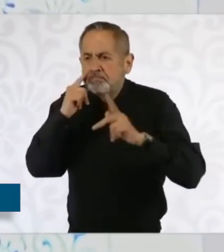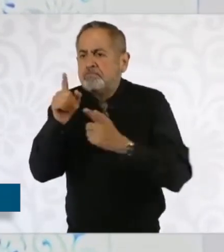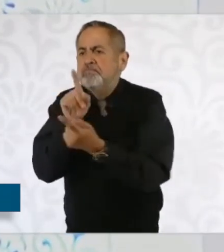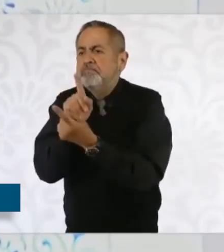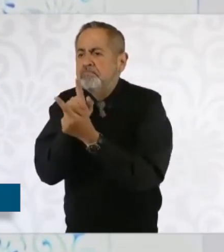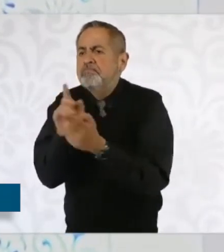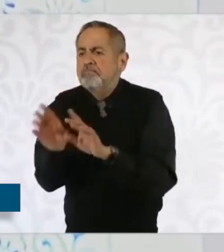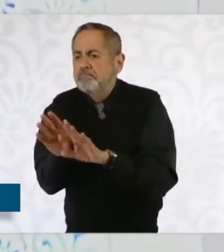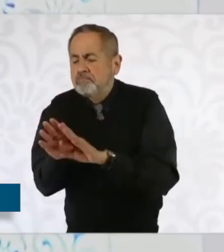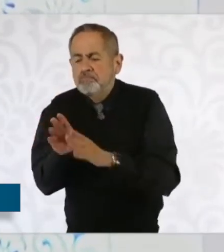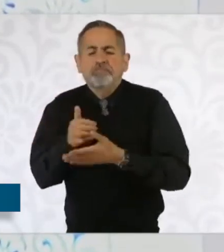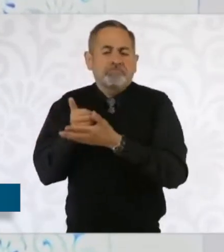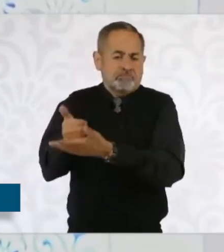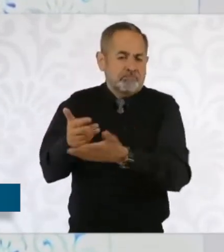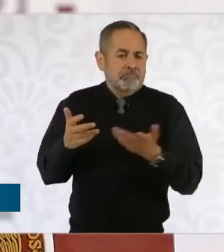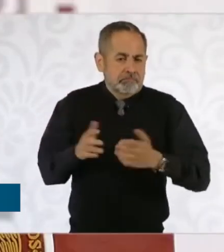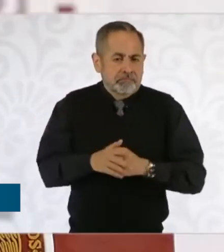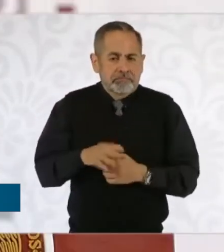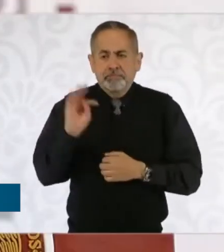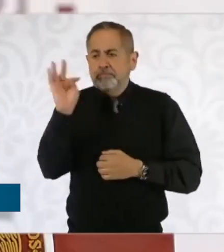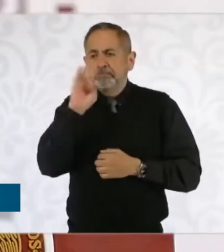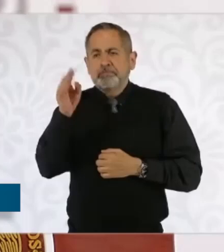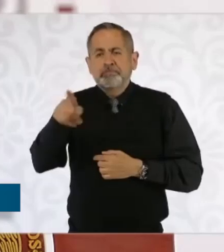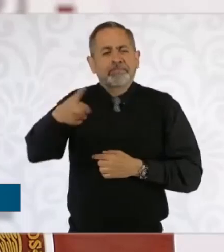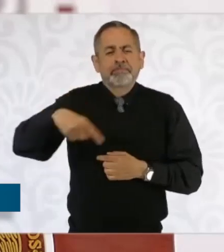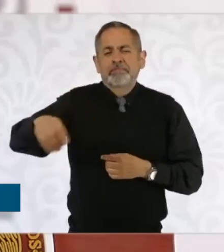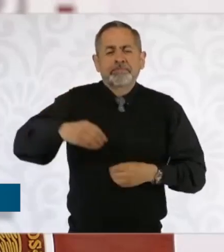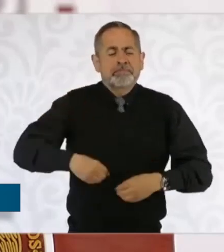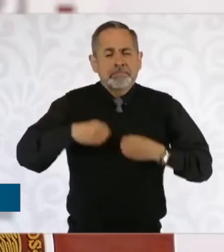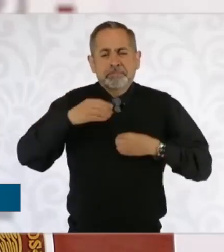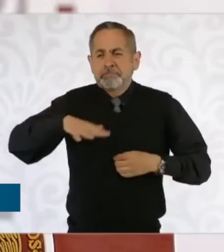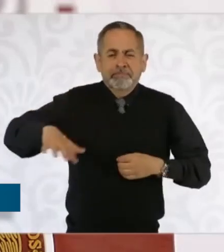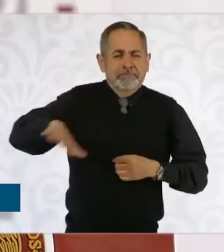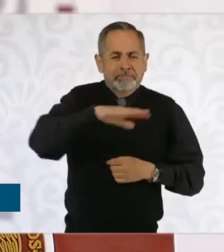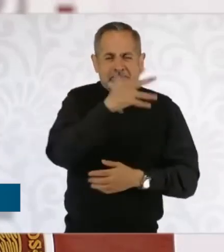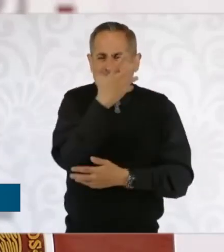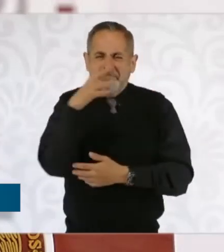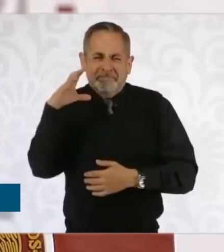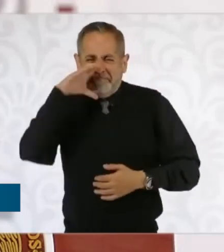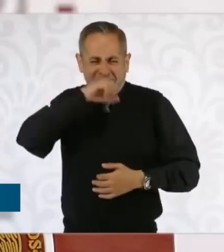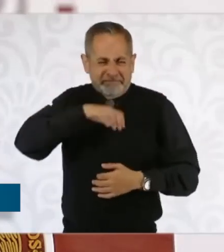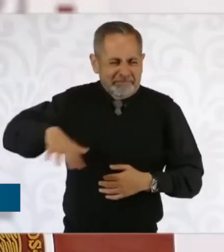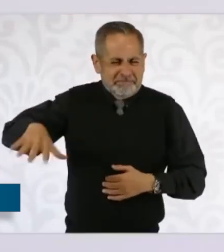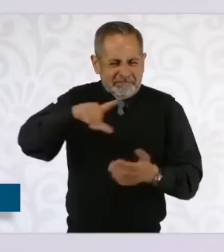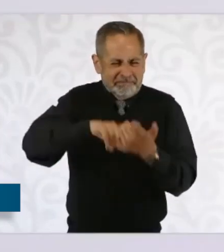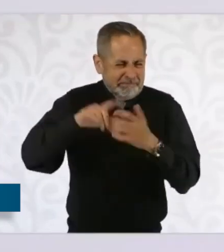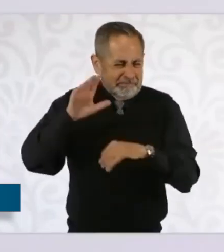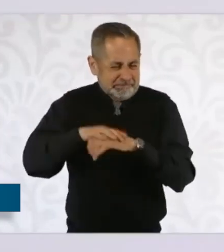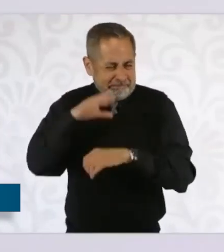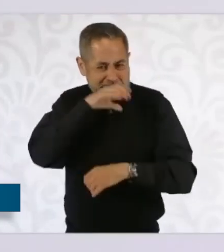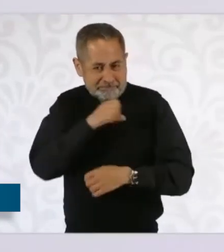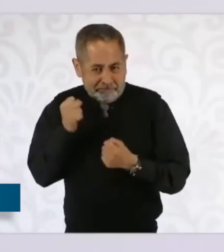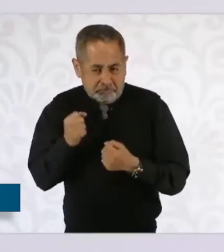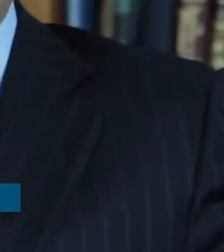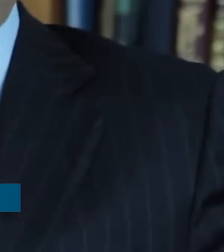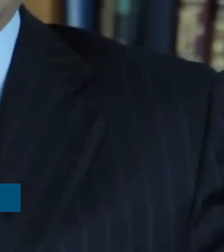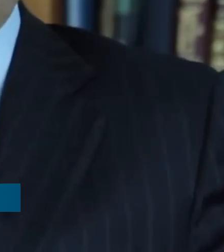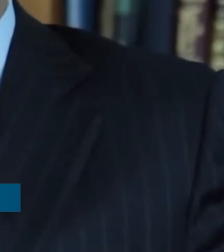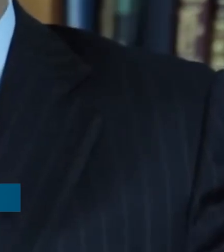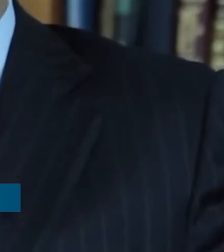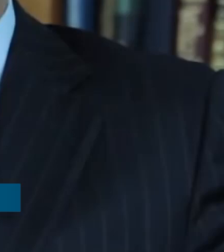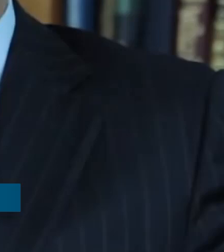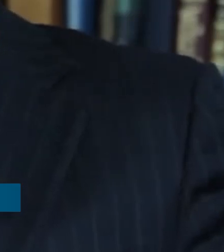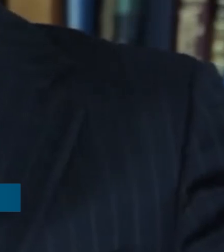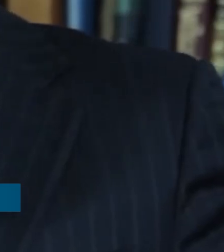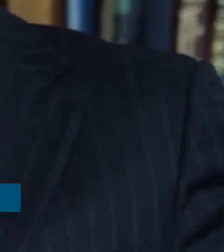la construcción de la paz en el país la mandataria descartó la posibilidad de regresar a la estrategia de guerra contra el narcotráfico implementada